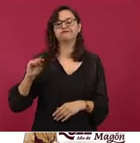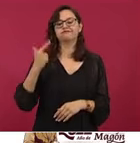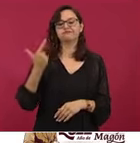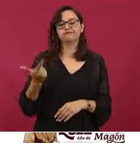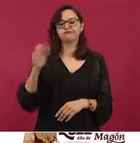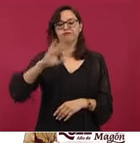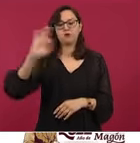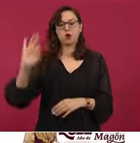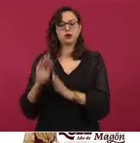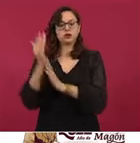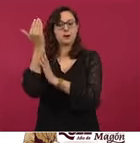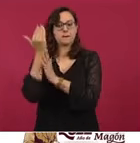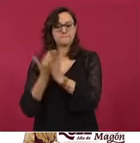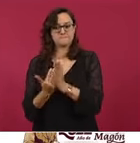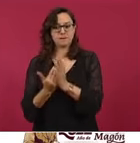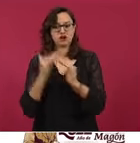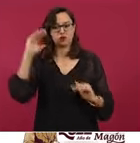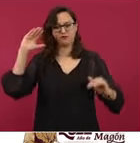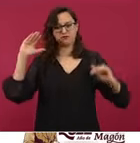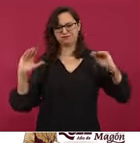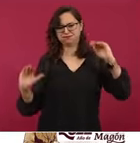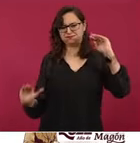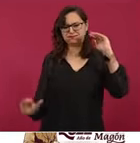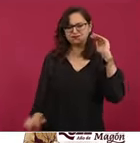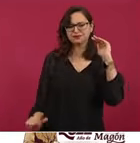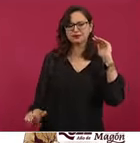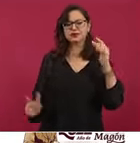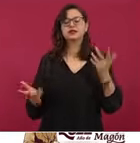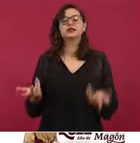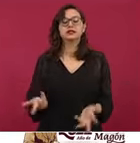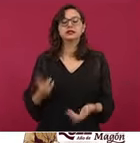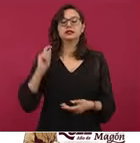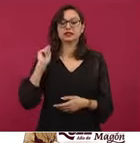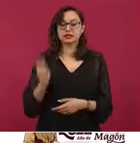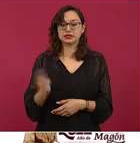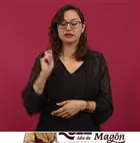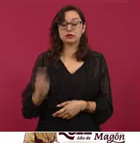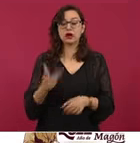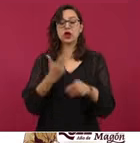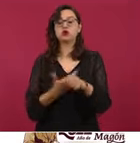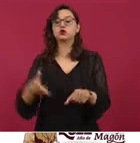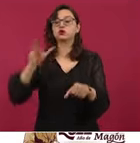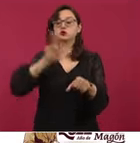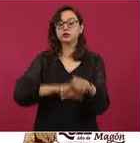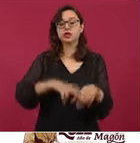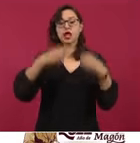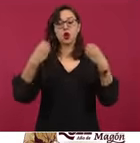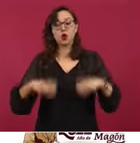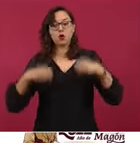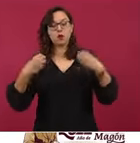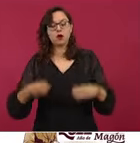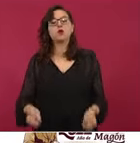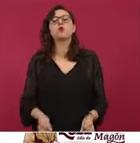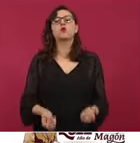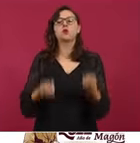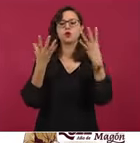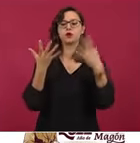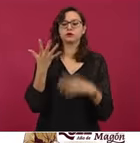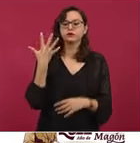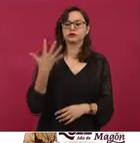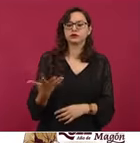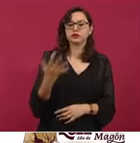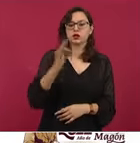la hospitalización. Menos de solamente el 5% de las camas designadas para COVID, tanto